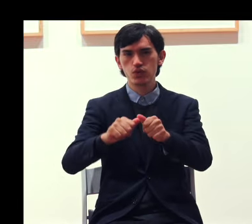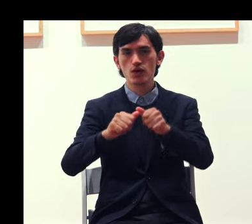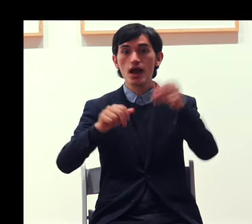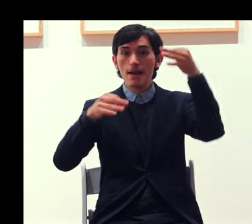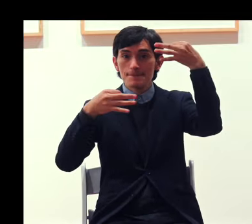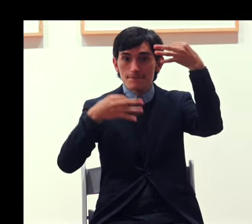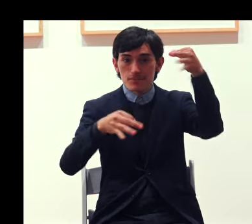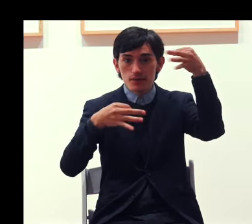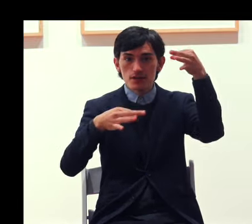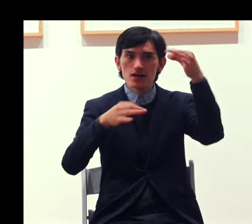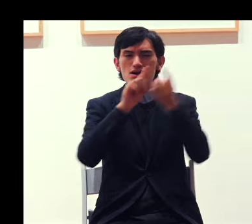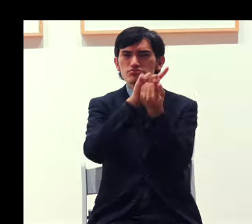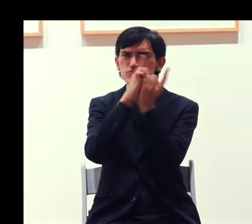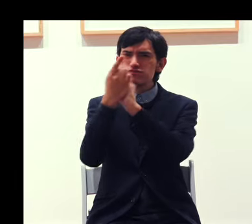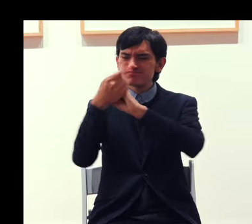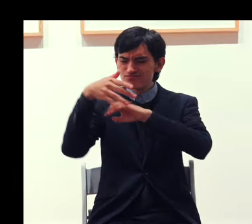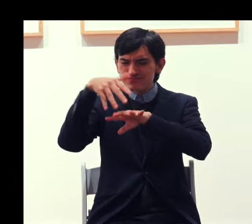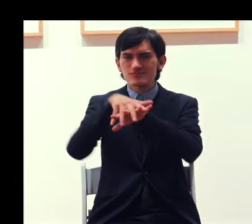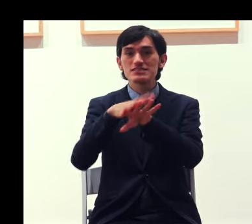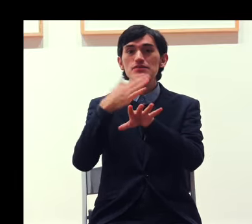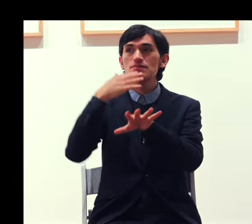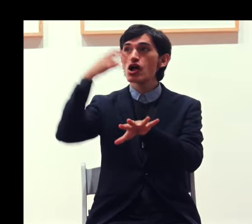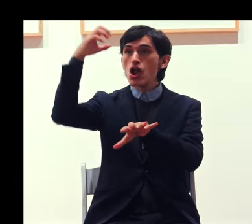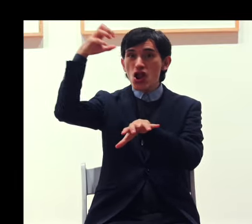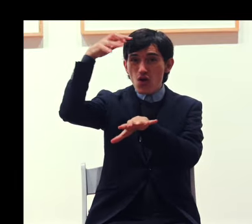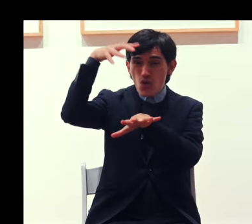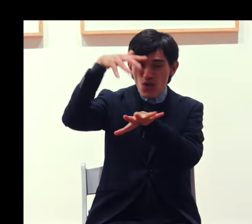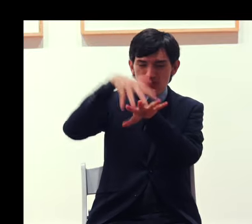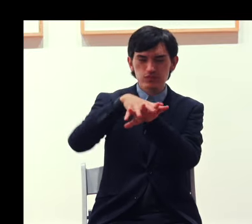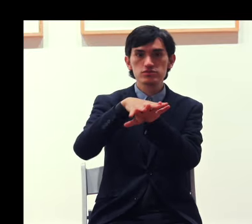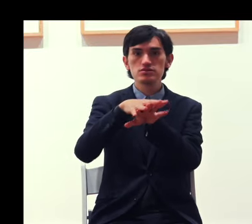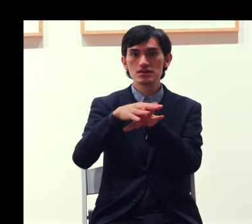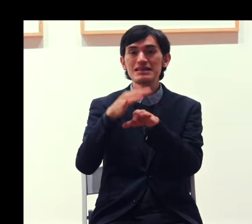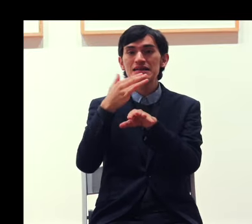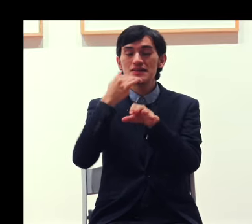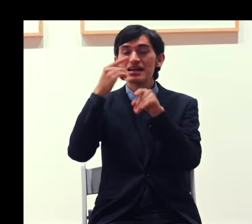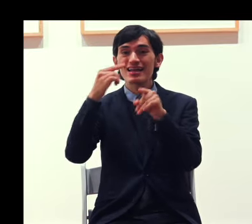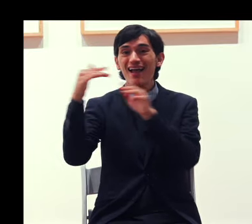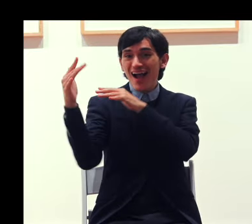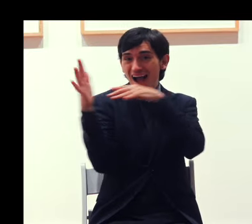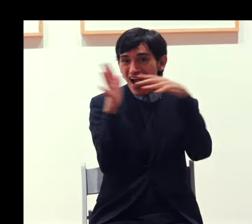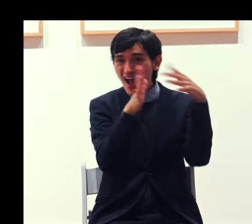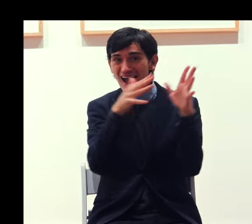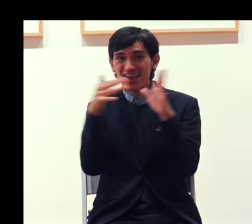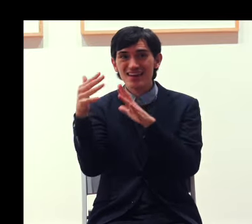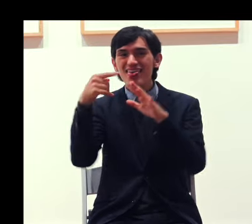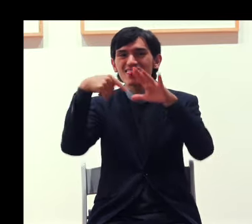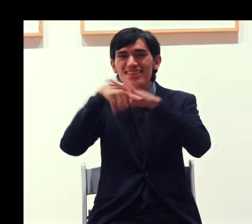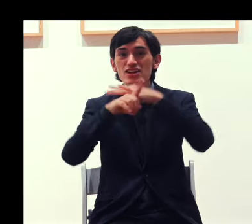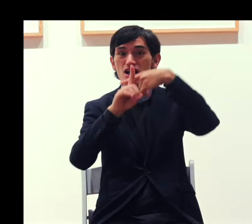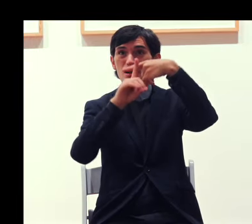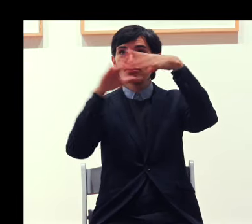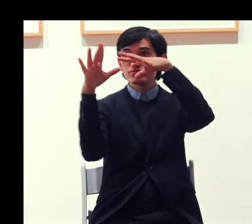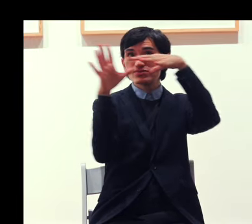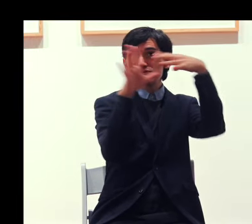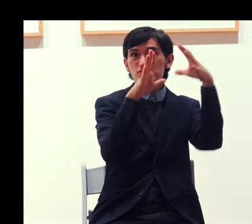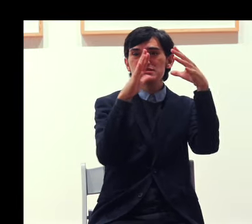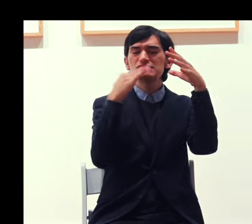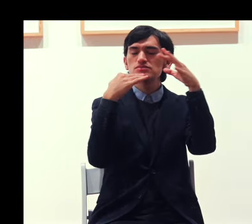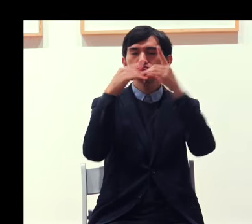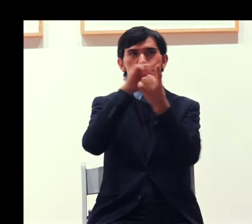eterno. El papel se convierte en vidrio, la luz lo traspasa con algún esfuerzo, mientras el aire interior de